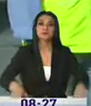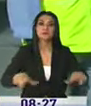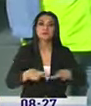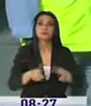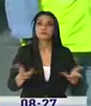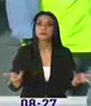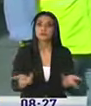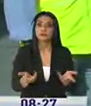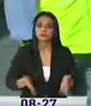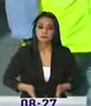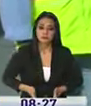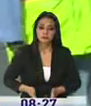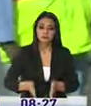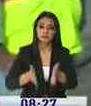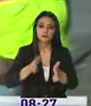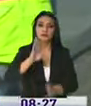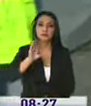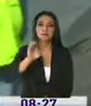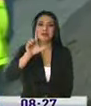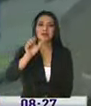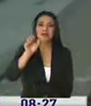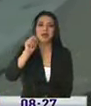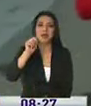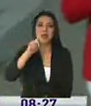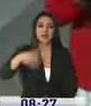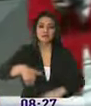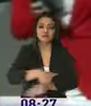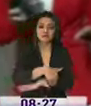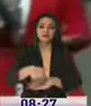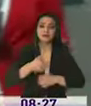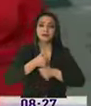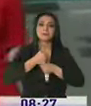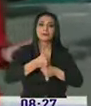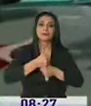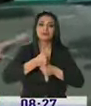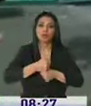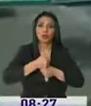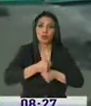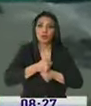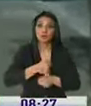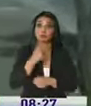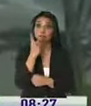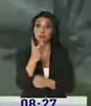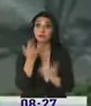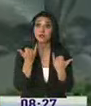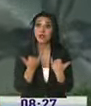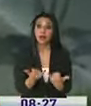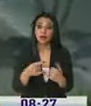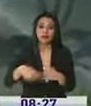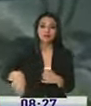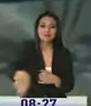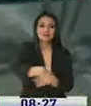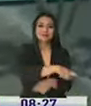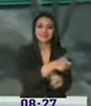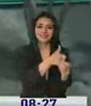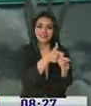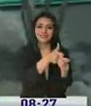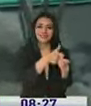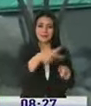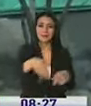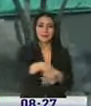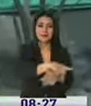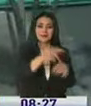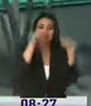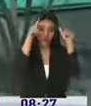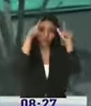aquí en la avenida Tomás de Berlanga y también Amazonas. Y es que en este lugar, como ustedes pueden observar, se están realizando algunos trabajos por la construcción del metro